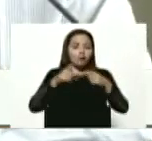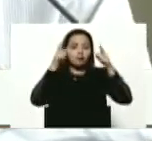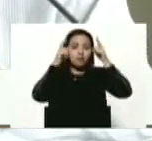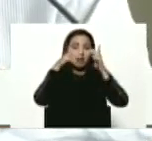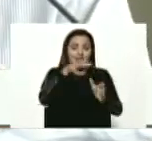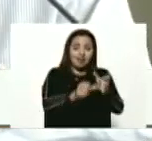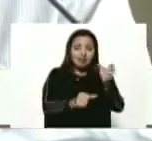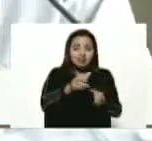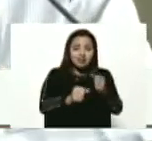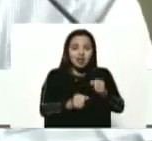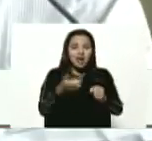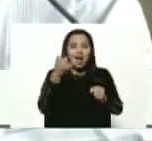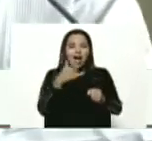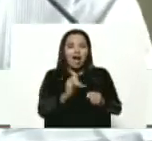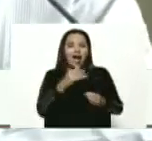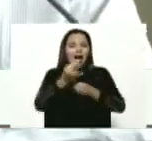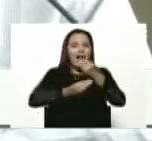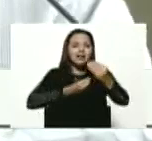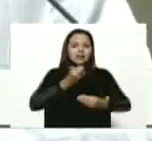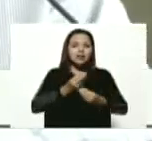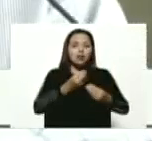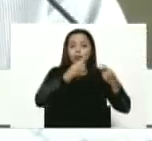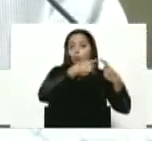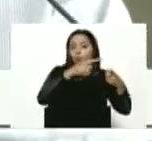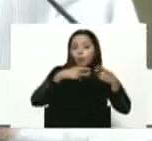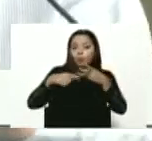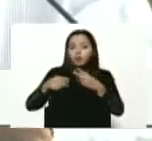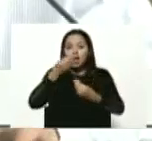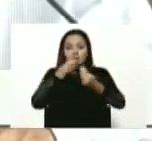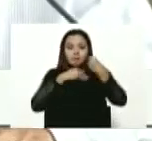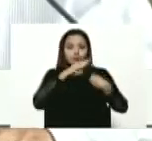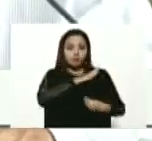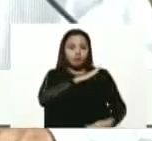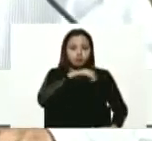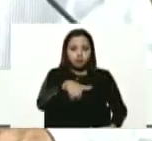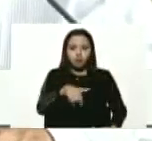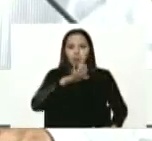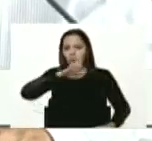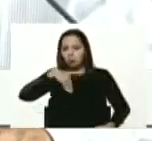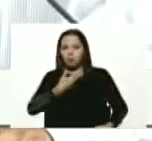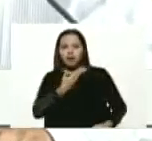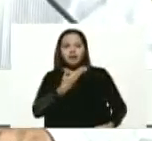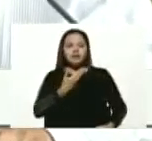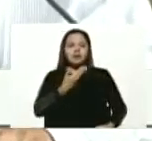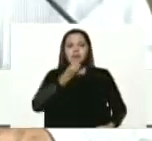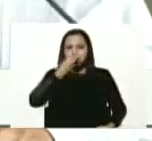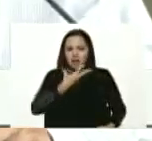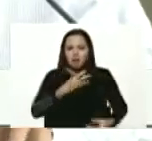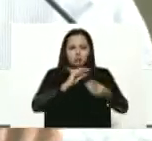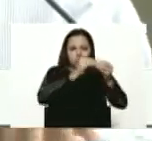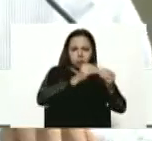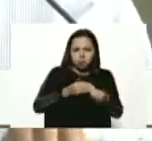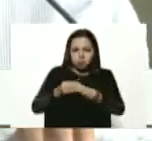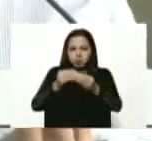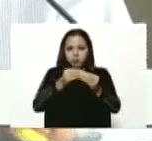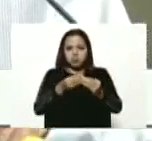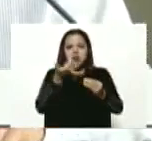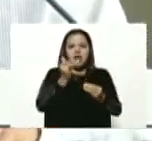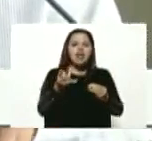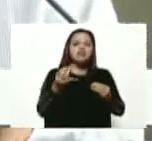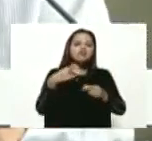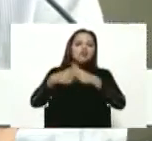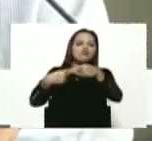se están haciendo ensayos, y otros rubros locales que en su debido momento, cuando estén bien formulados y veamos los